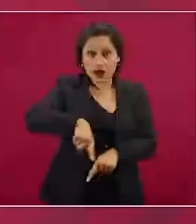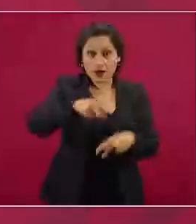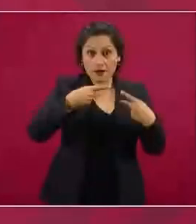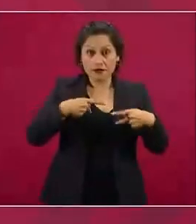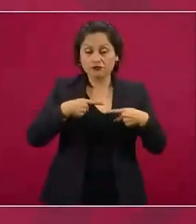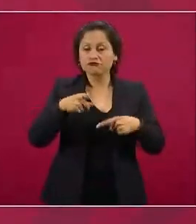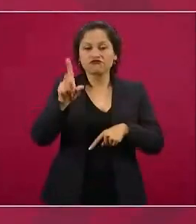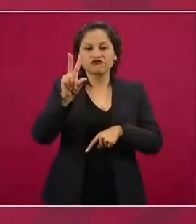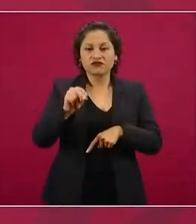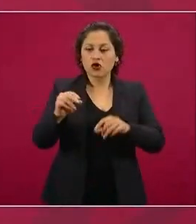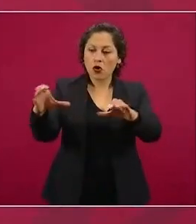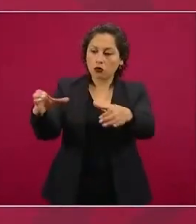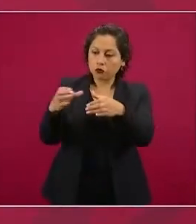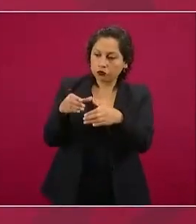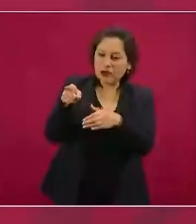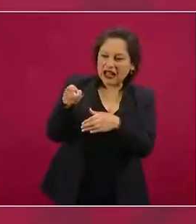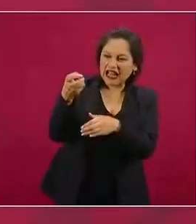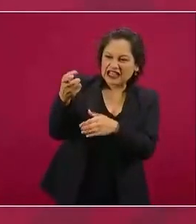una clase,